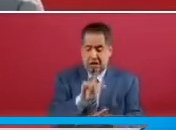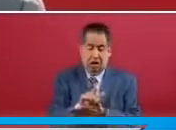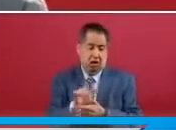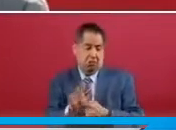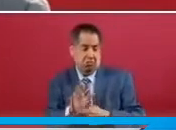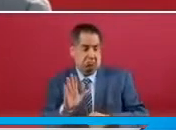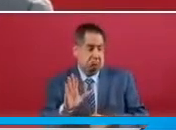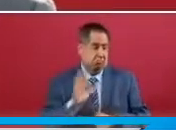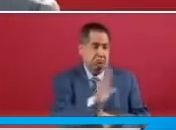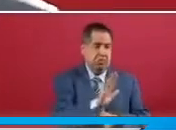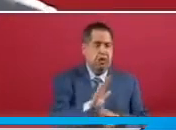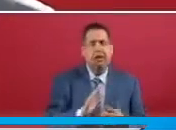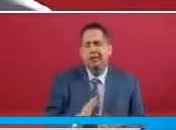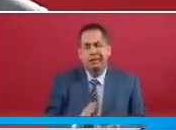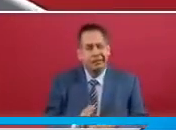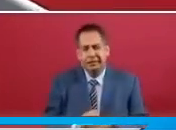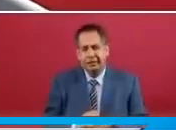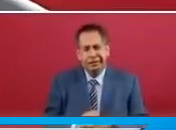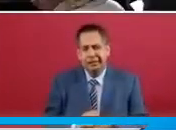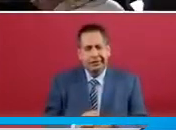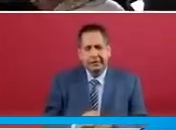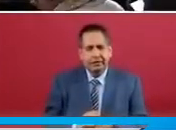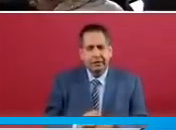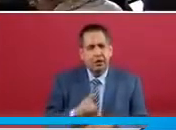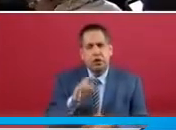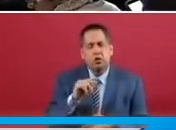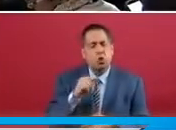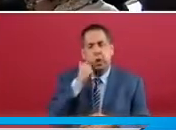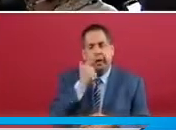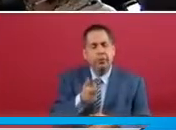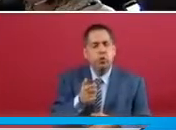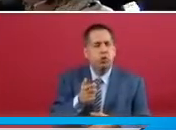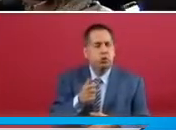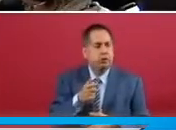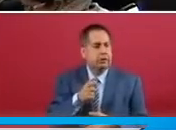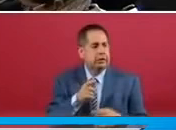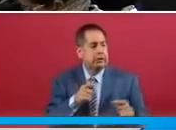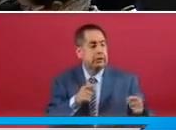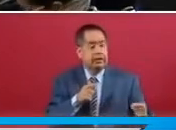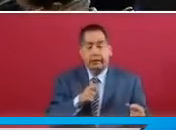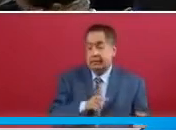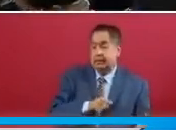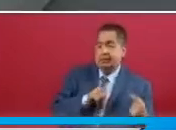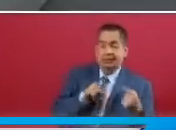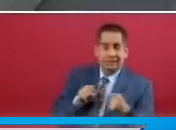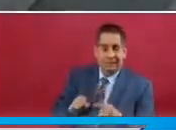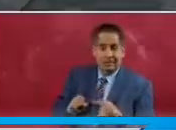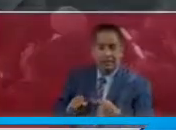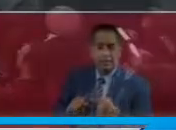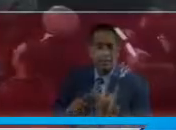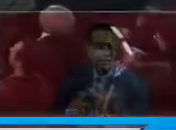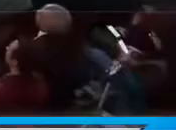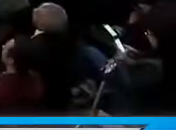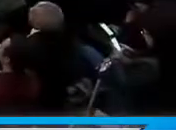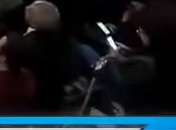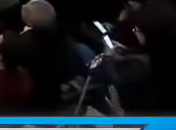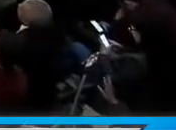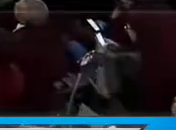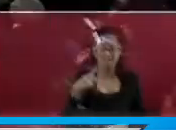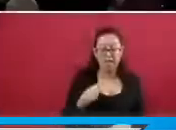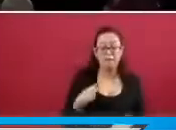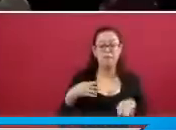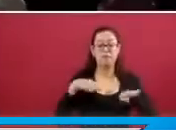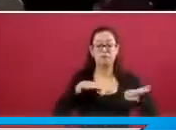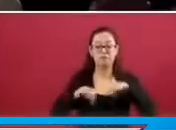sector energético en México, tanto en CFE como en Pemex. Los recursos se obtendrán del combate a la corrupción. Nada por